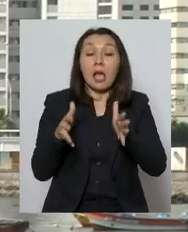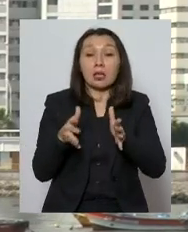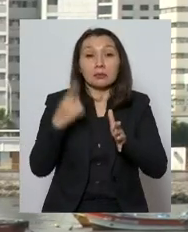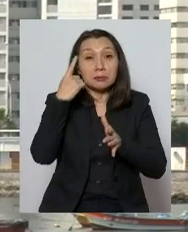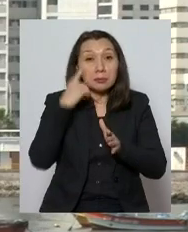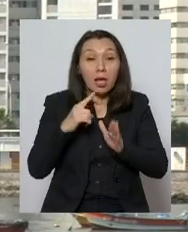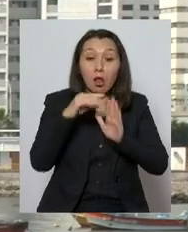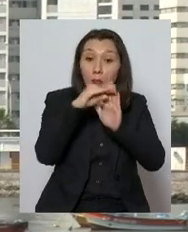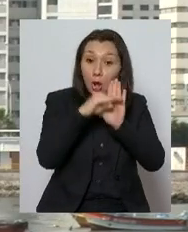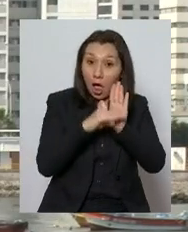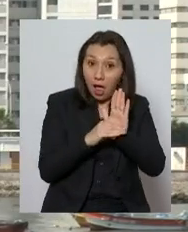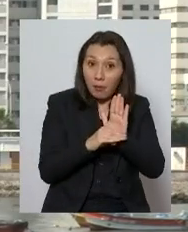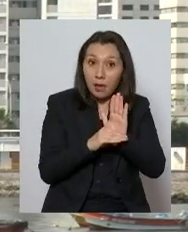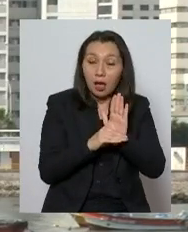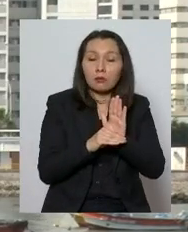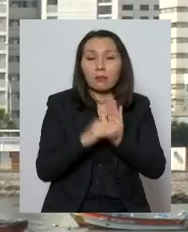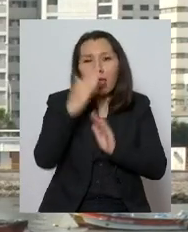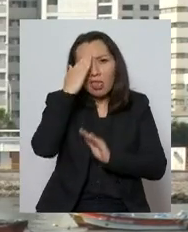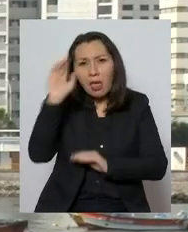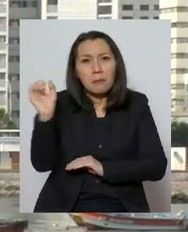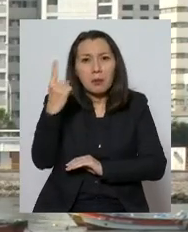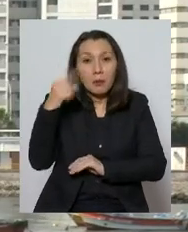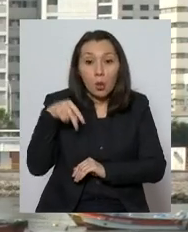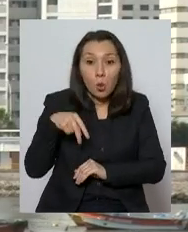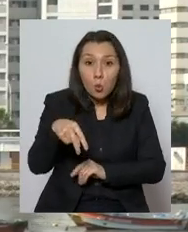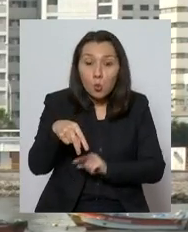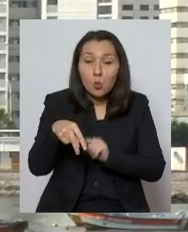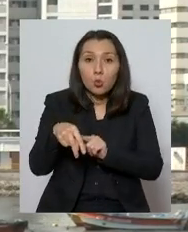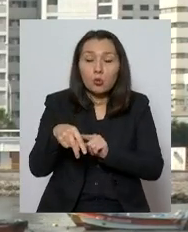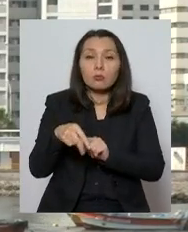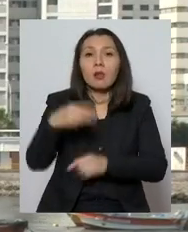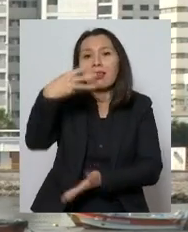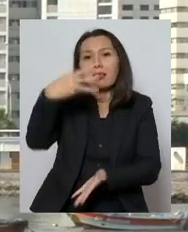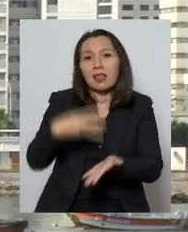el programa, el día 1 de junio vamos a llegar a